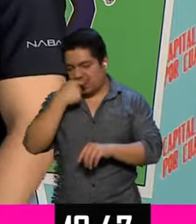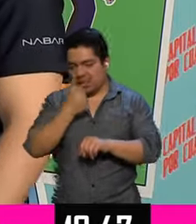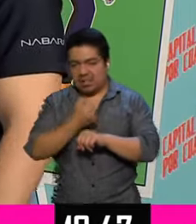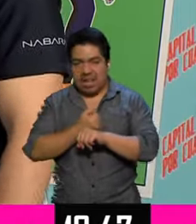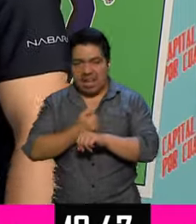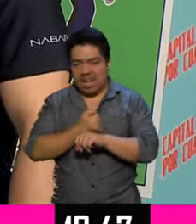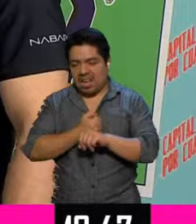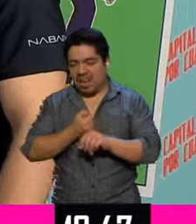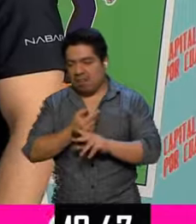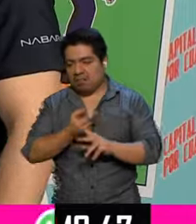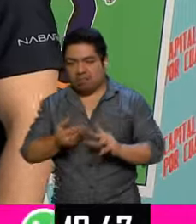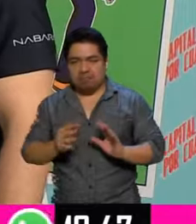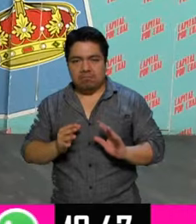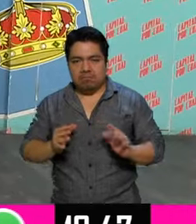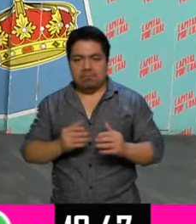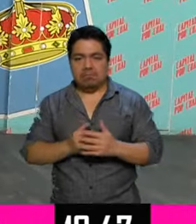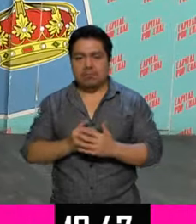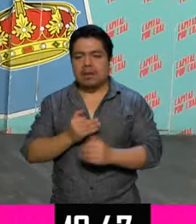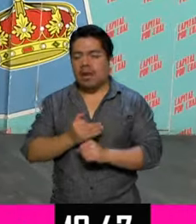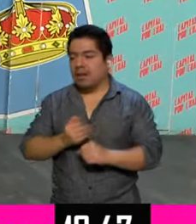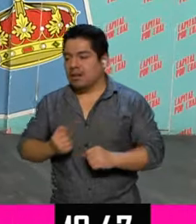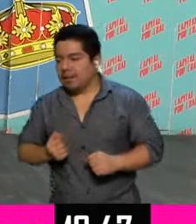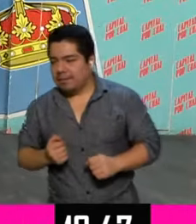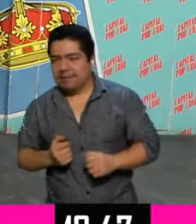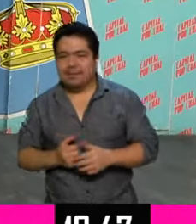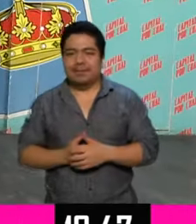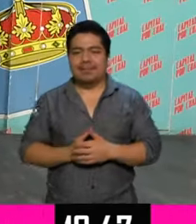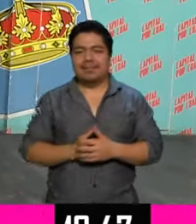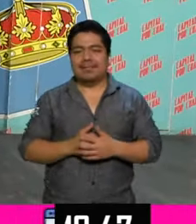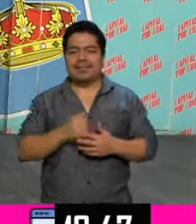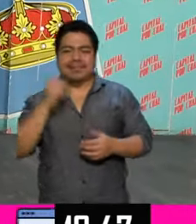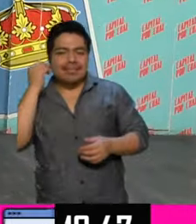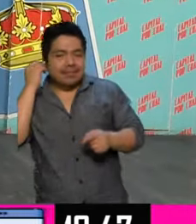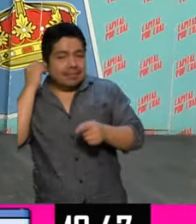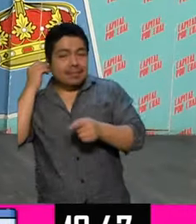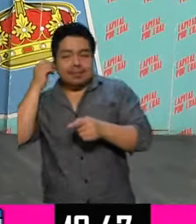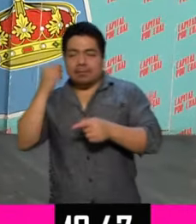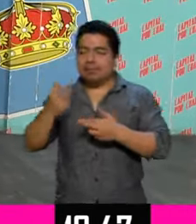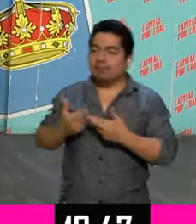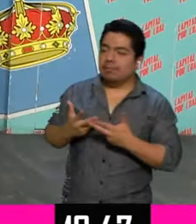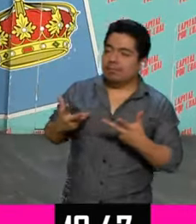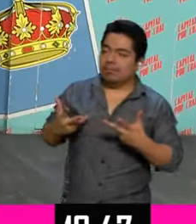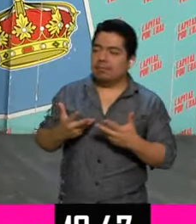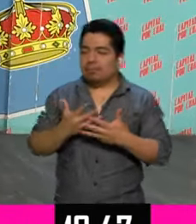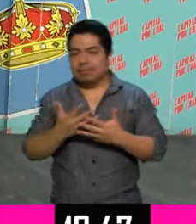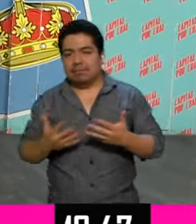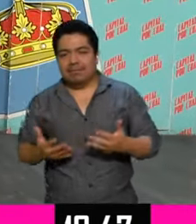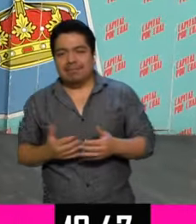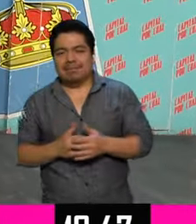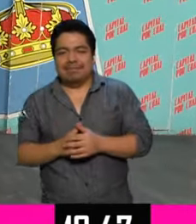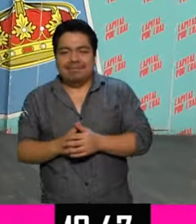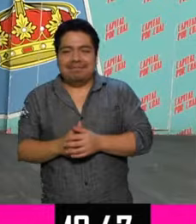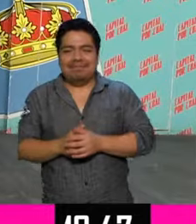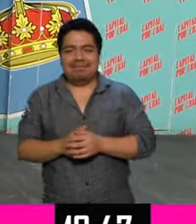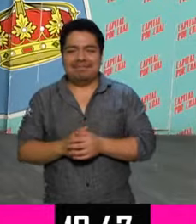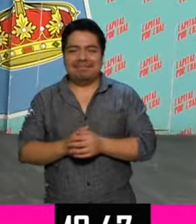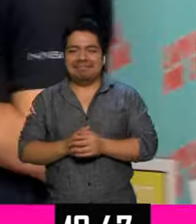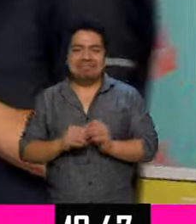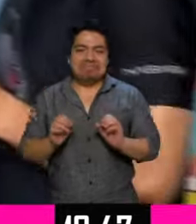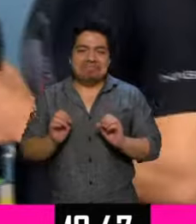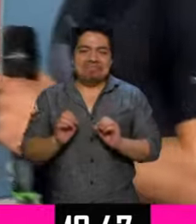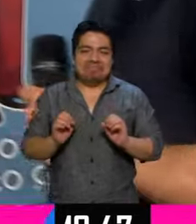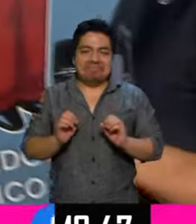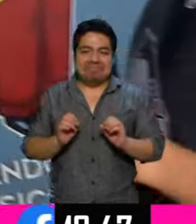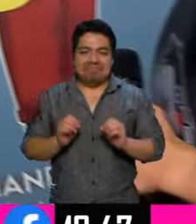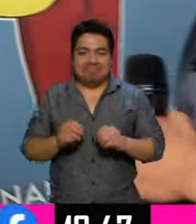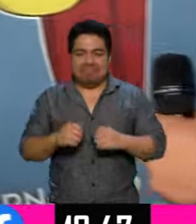de ahí fuera todo bien. Ahorita vas a ver lo que... ¡No! No. ¿Cómo crees? ¿Usted, señora, alguna fractura en su Budo Centro Champion Gym? No, fíjese que